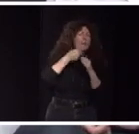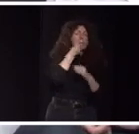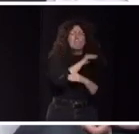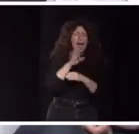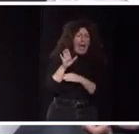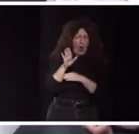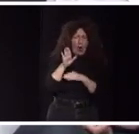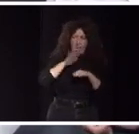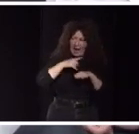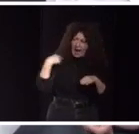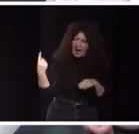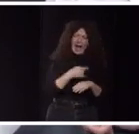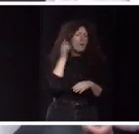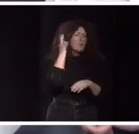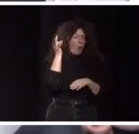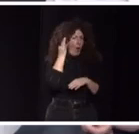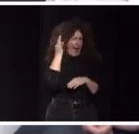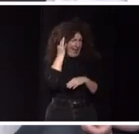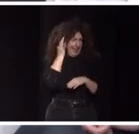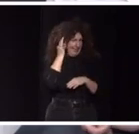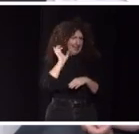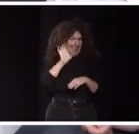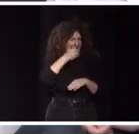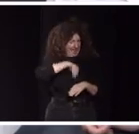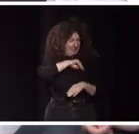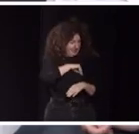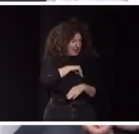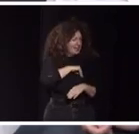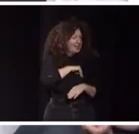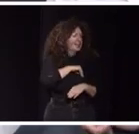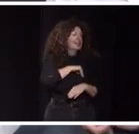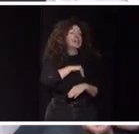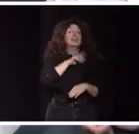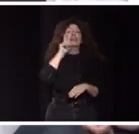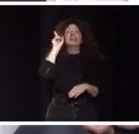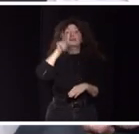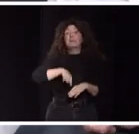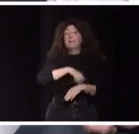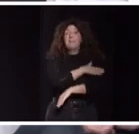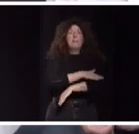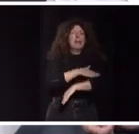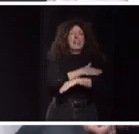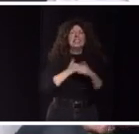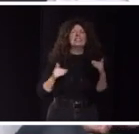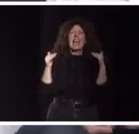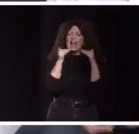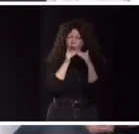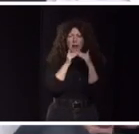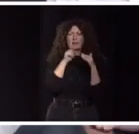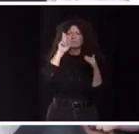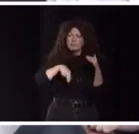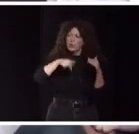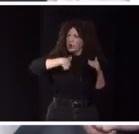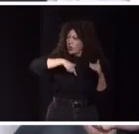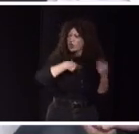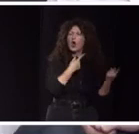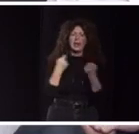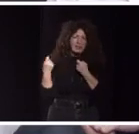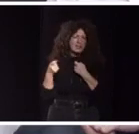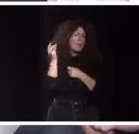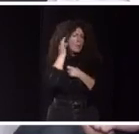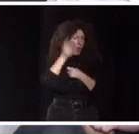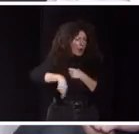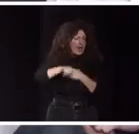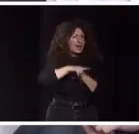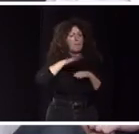las mujeres en este país, sino ante todo es exactamente la ministra de Igualdad que necesitamos las mujeres en los